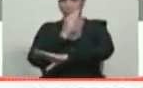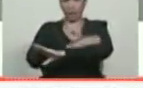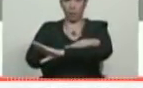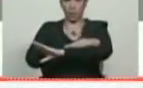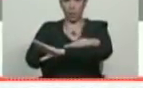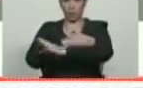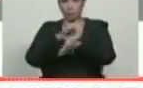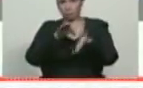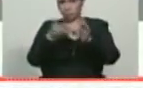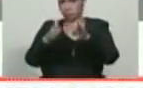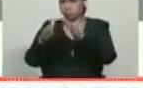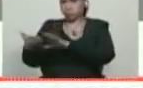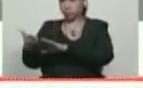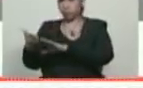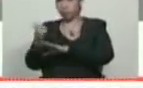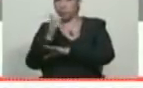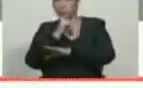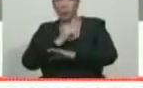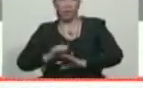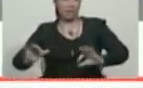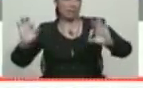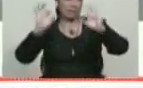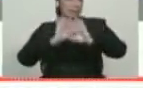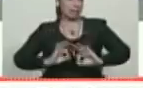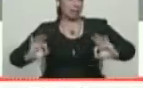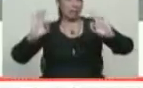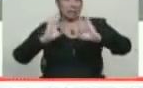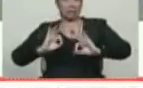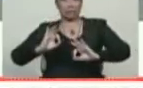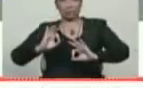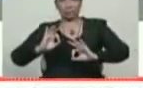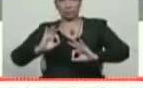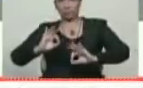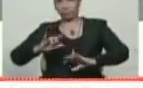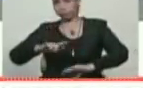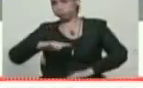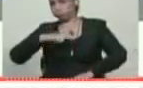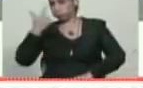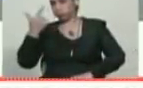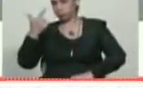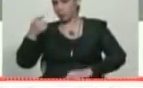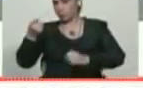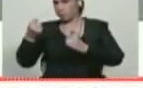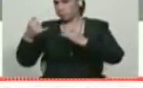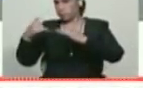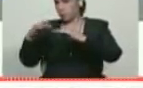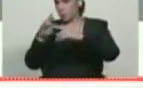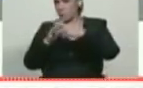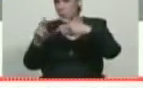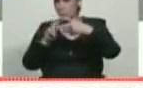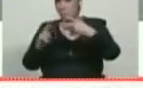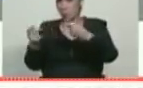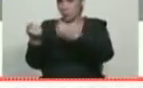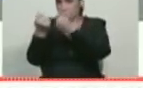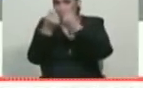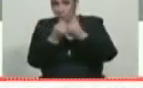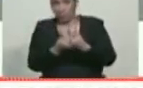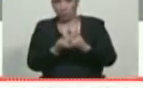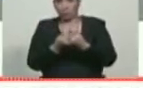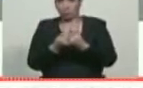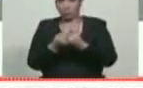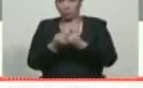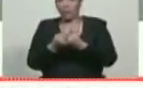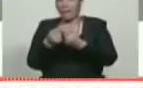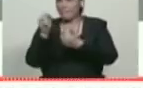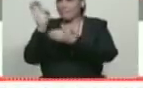sin escrúpulos de ninguna naturaleza, con muchos recursos y con unos